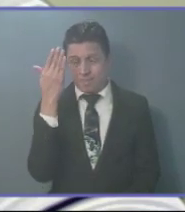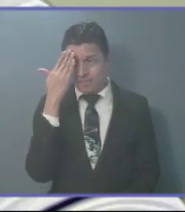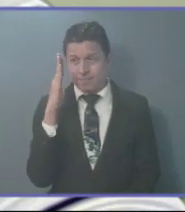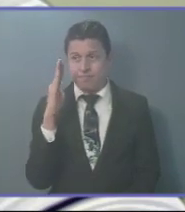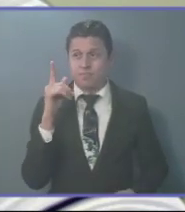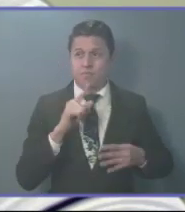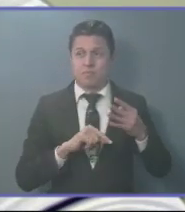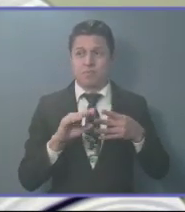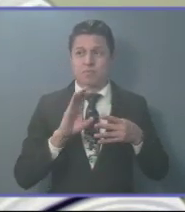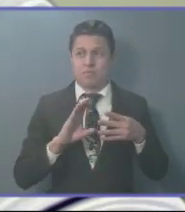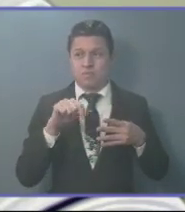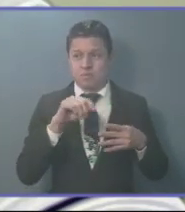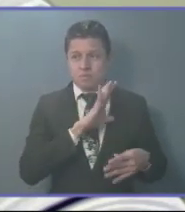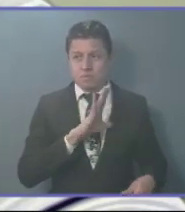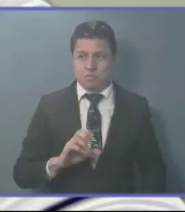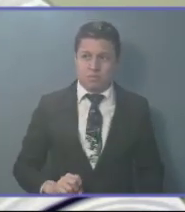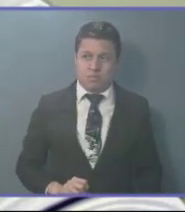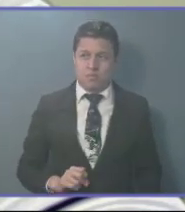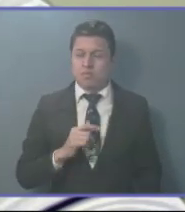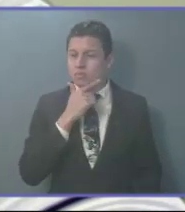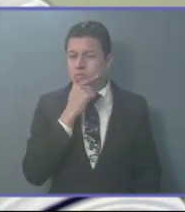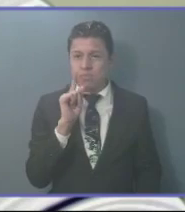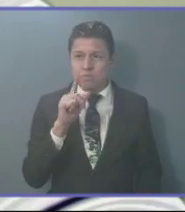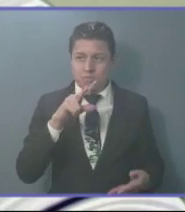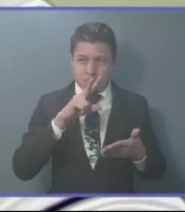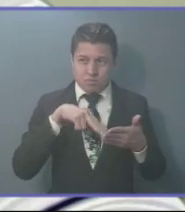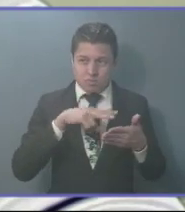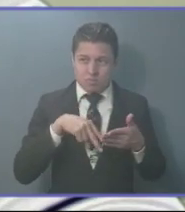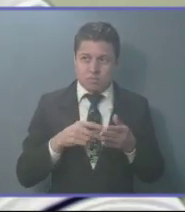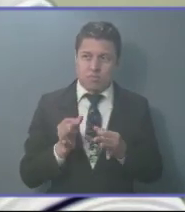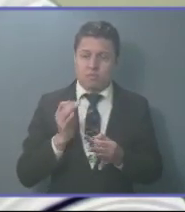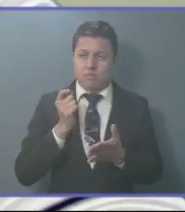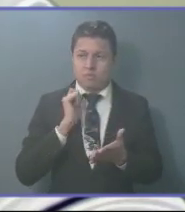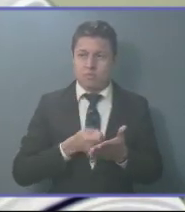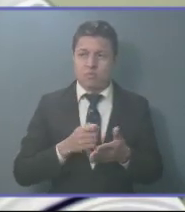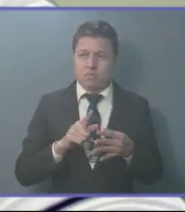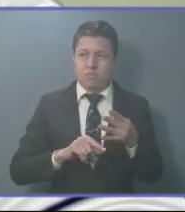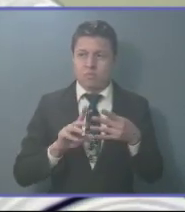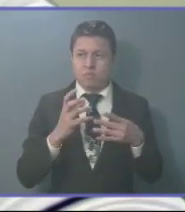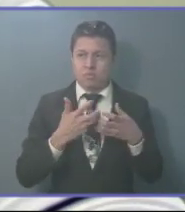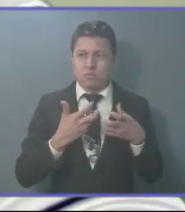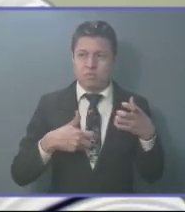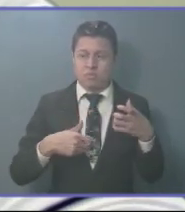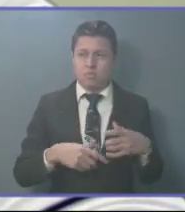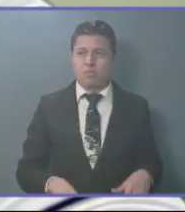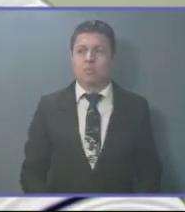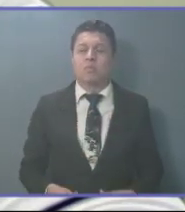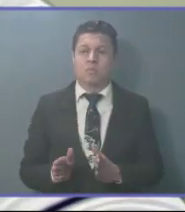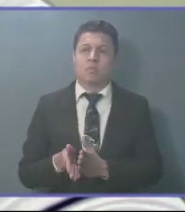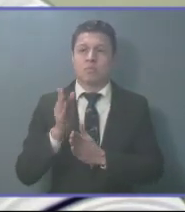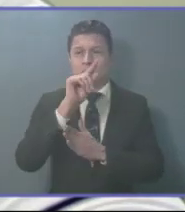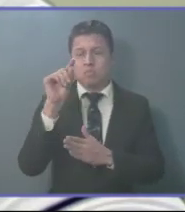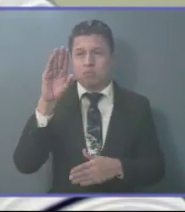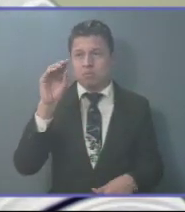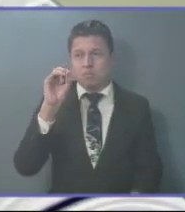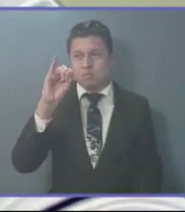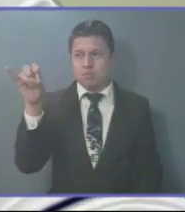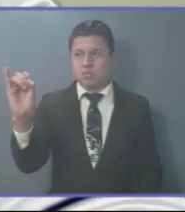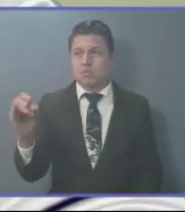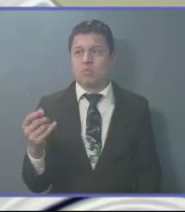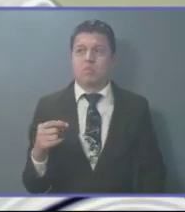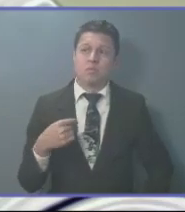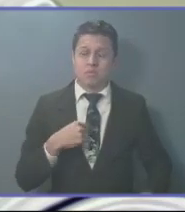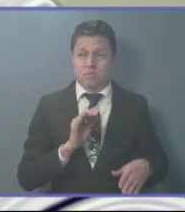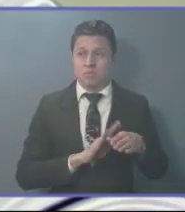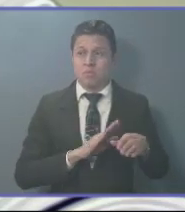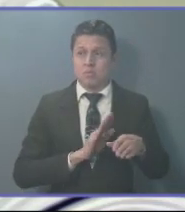de El Salvador. Tal parece que no leen las sentencias de inconstitucionalidad de la Sala de lo Constitucional. Y les